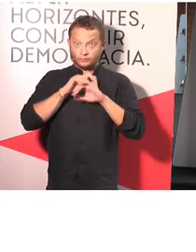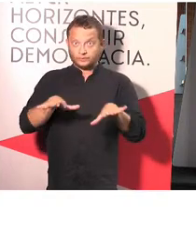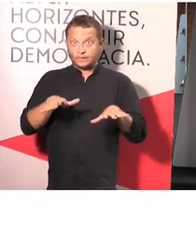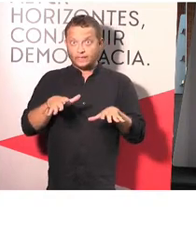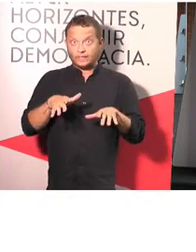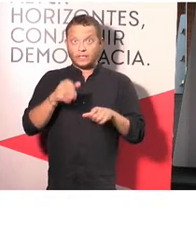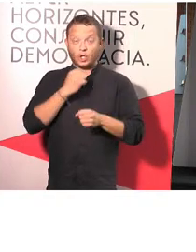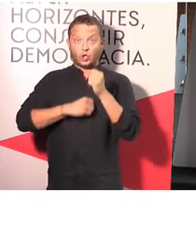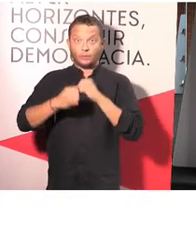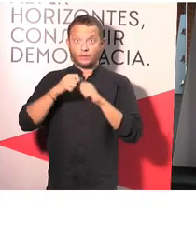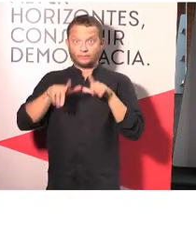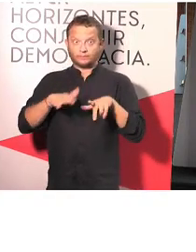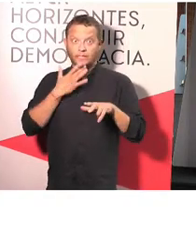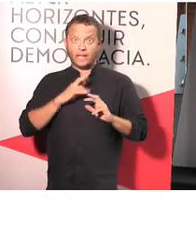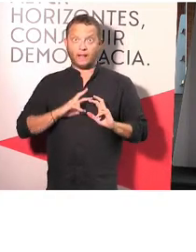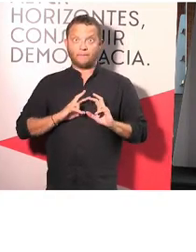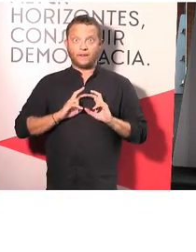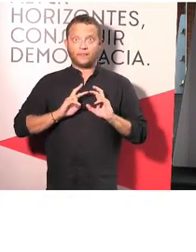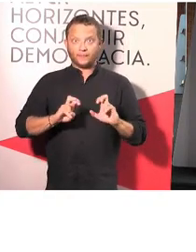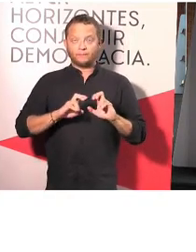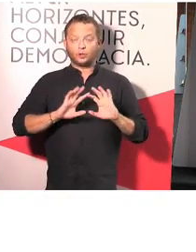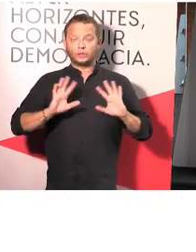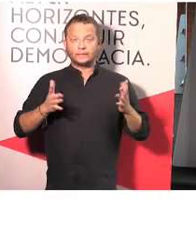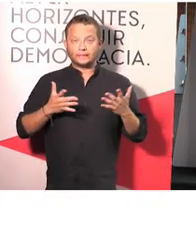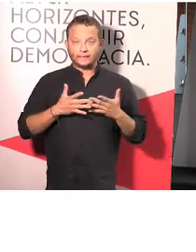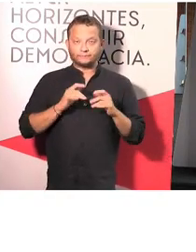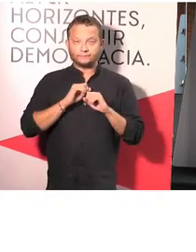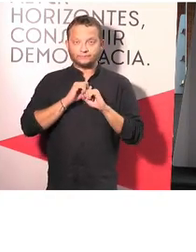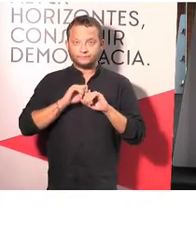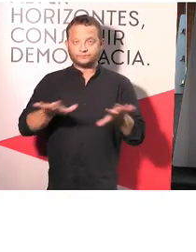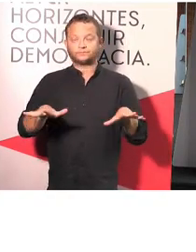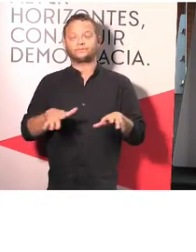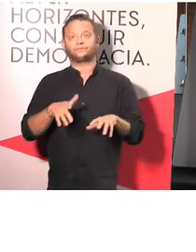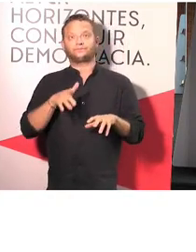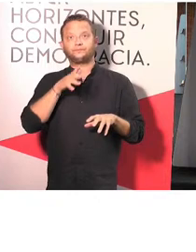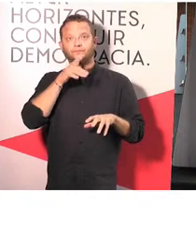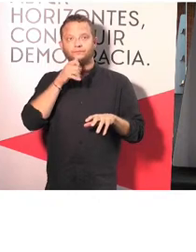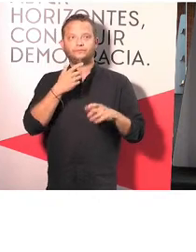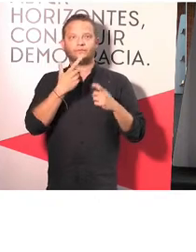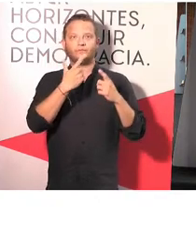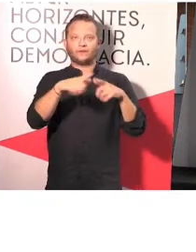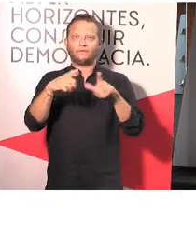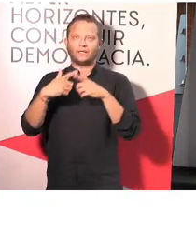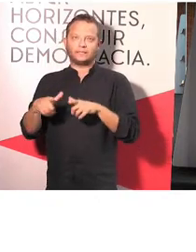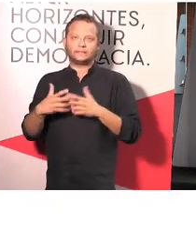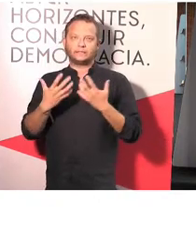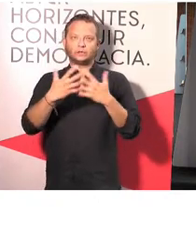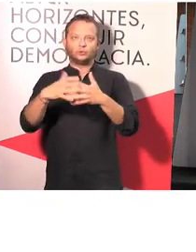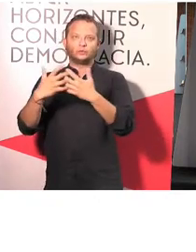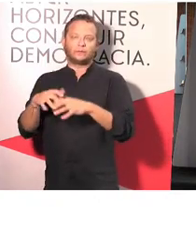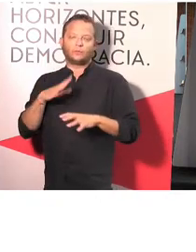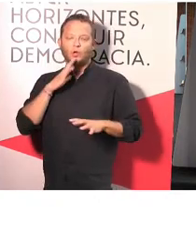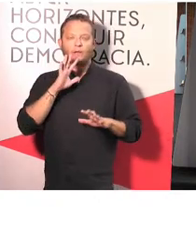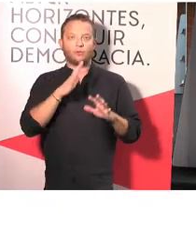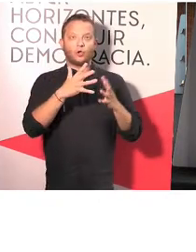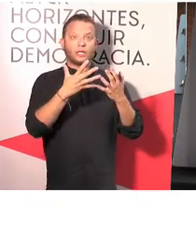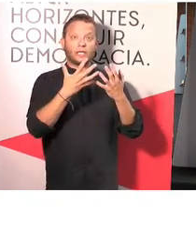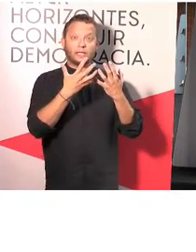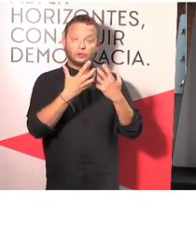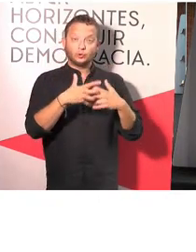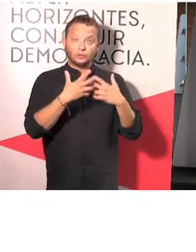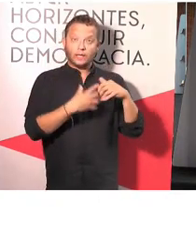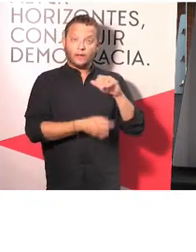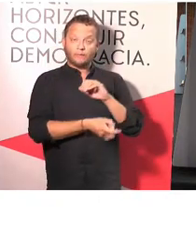economía de plataforma desde los inicios de Internet y ha ido disrumpiendo diferentes industrias. Empezaron sobre todo en la industria de